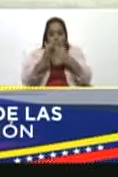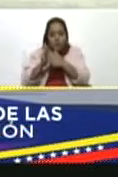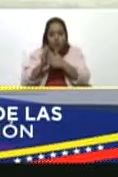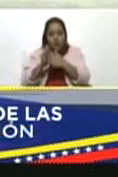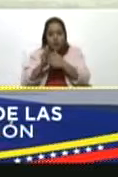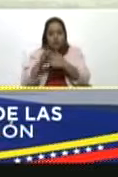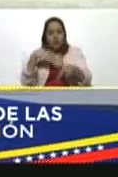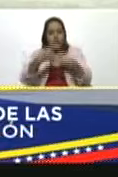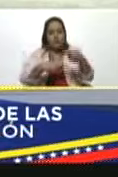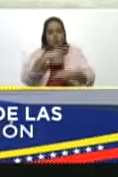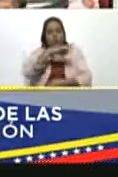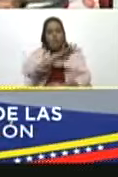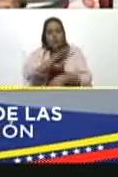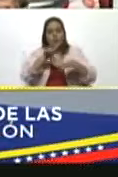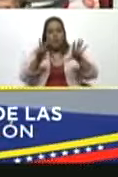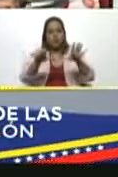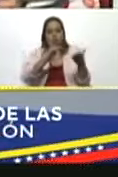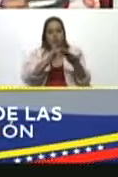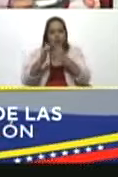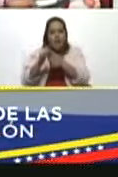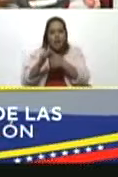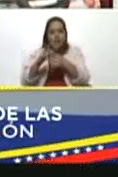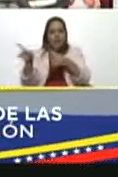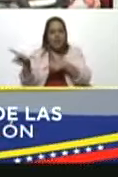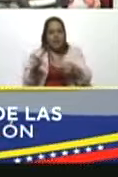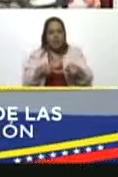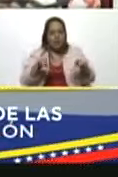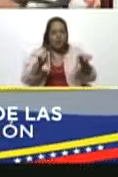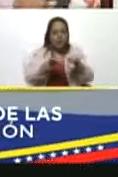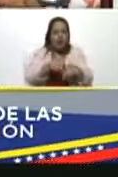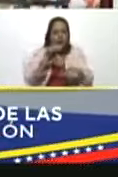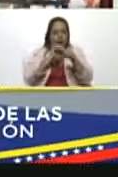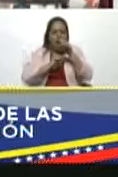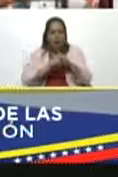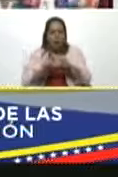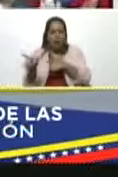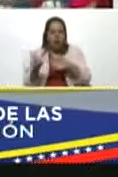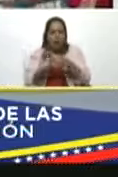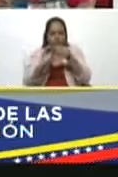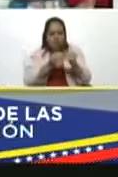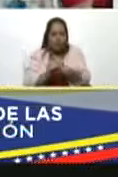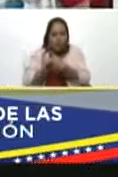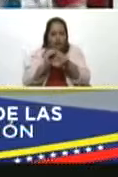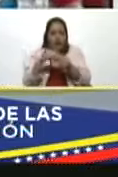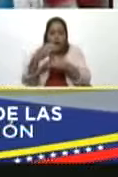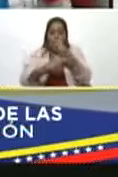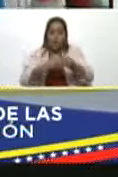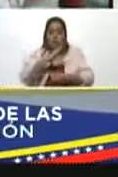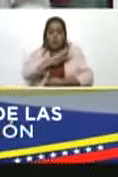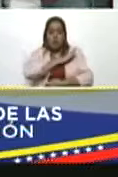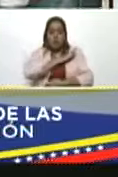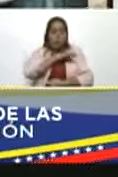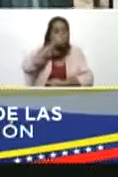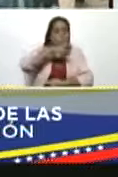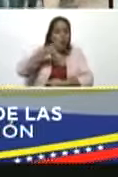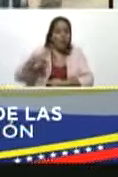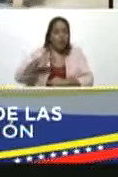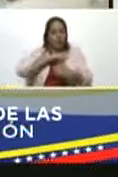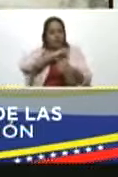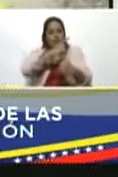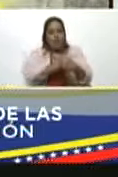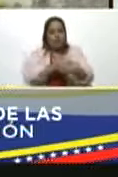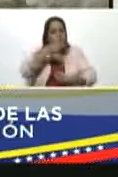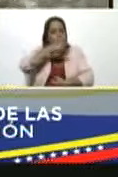comunidades, un acueducto ya construido con la mano del pueblo, con la fuerza